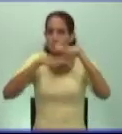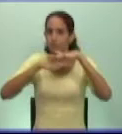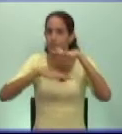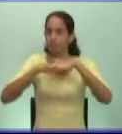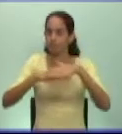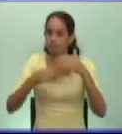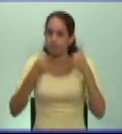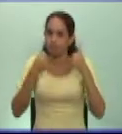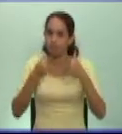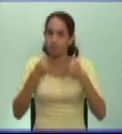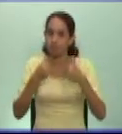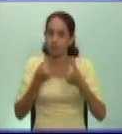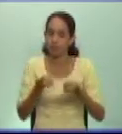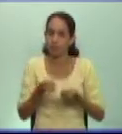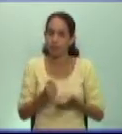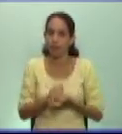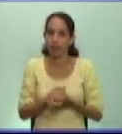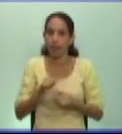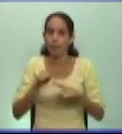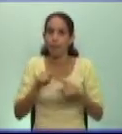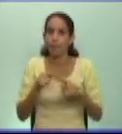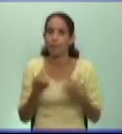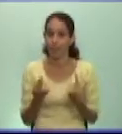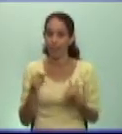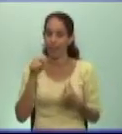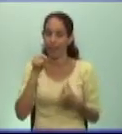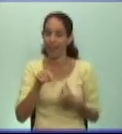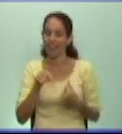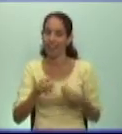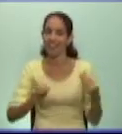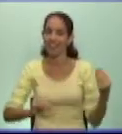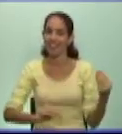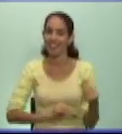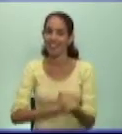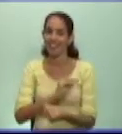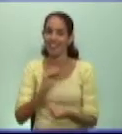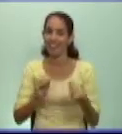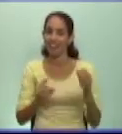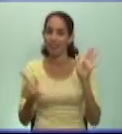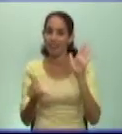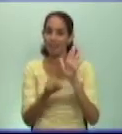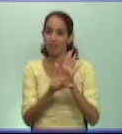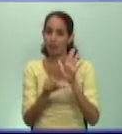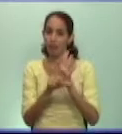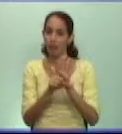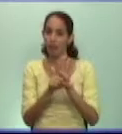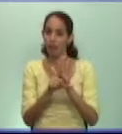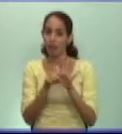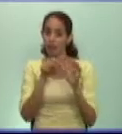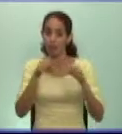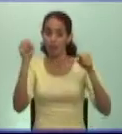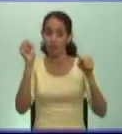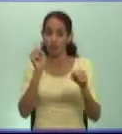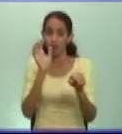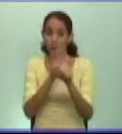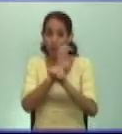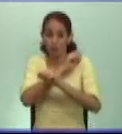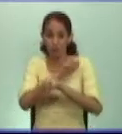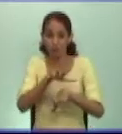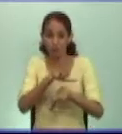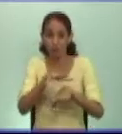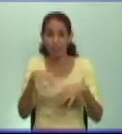de estos momentos. Pero hay un cambio de política porque las bombas atómicas tenían un objetivo muy claro: demostrar